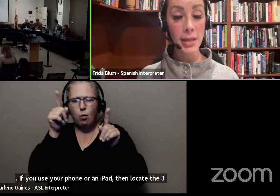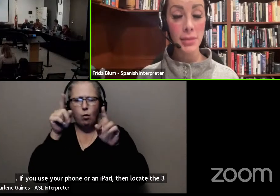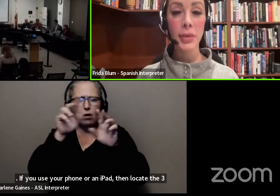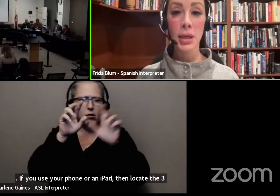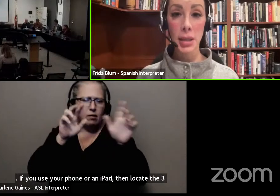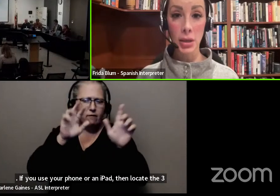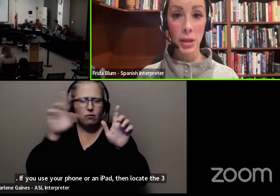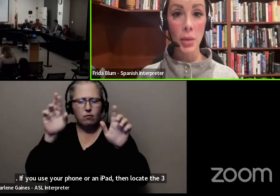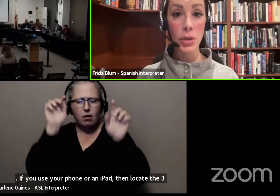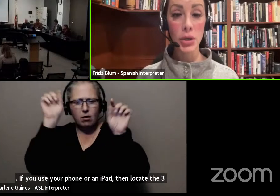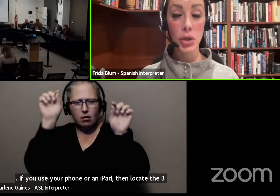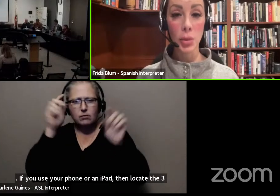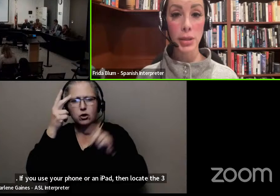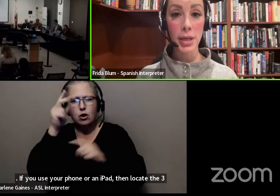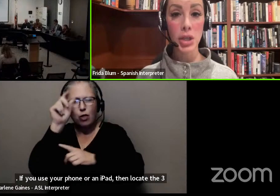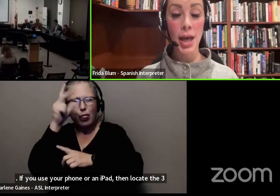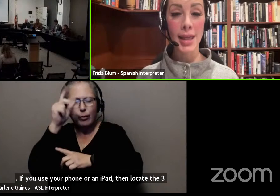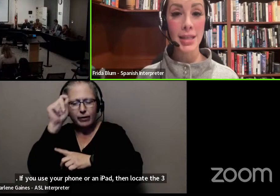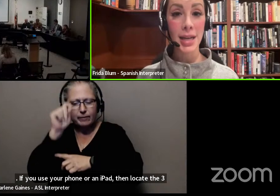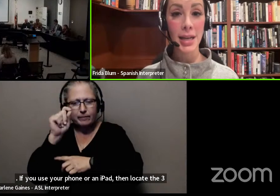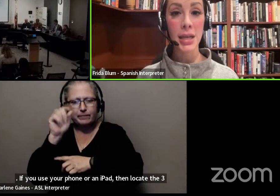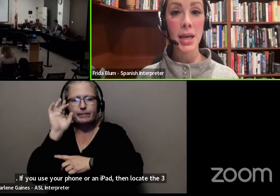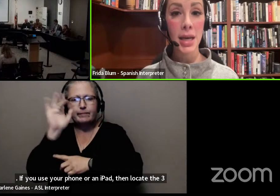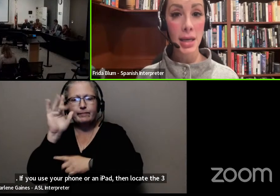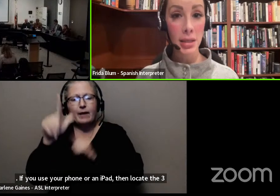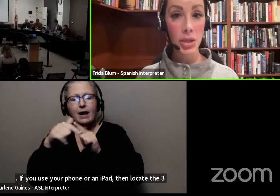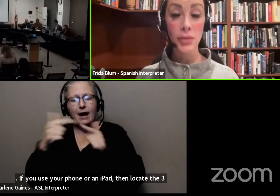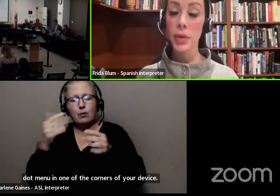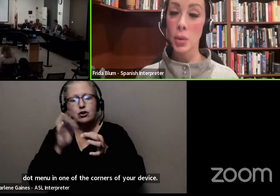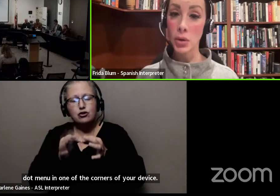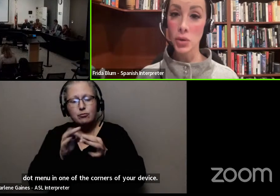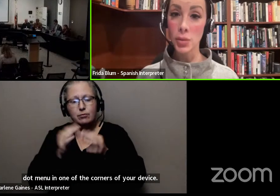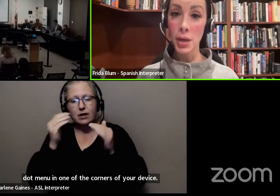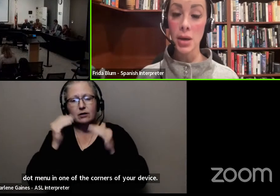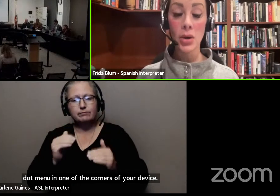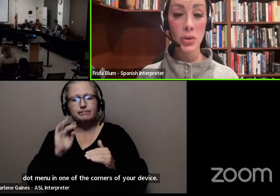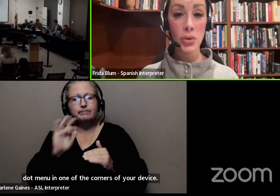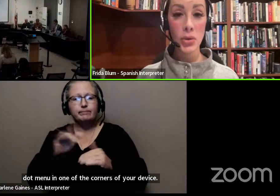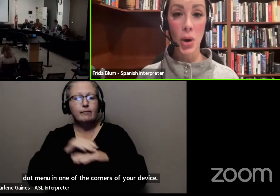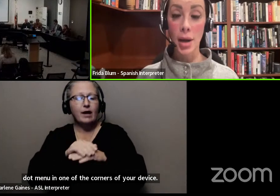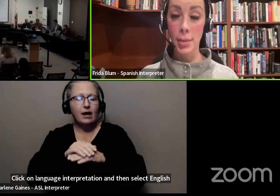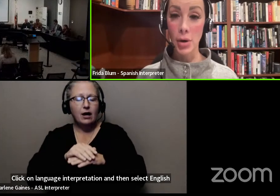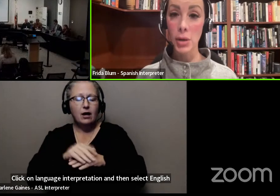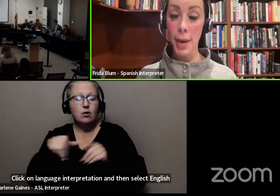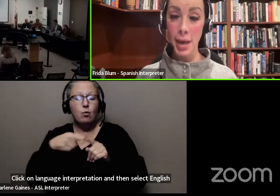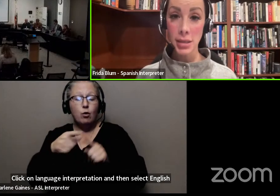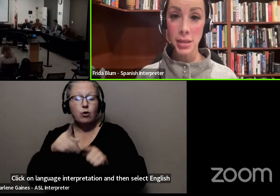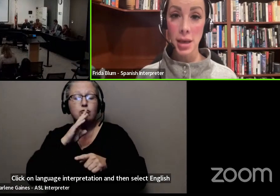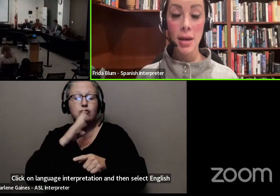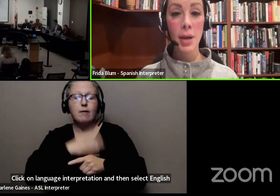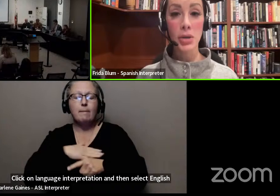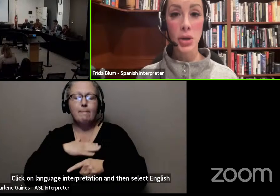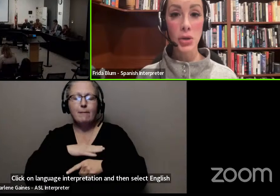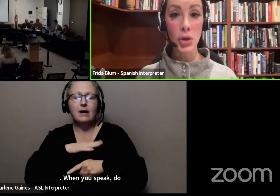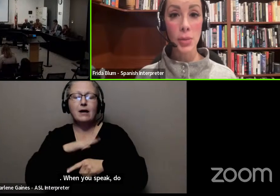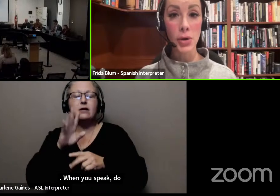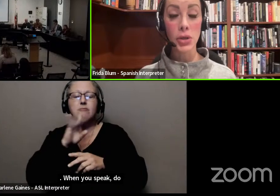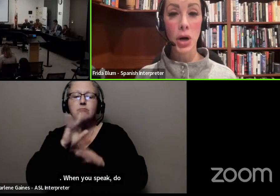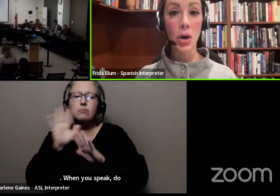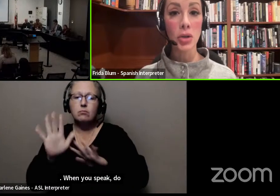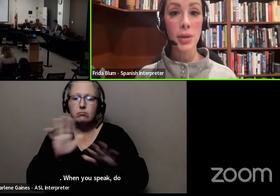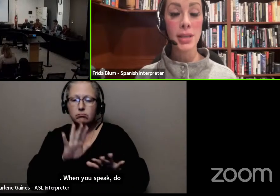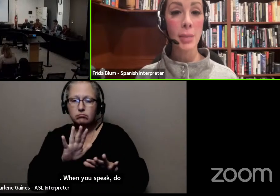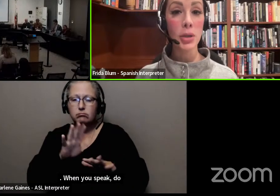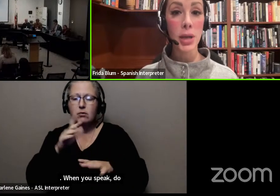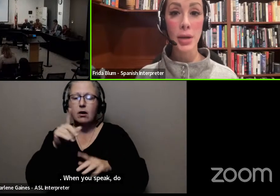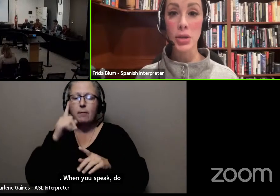of your device. Click on Language Interpretation and then select English. When you speak, do so at a moderate pace because the interpreters